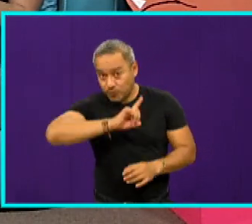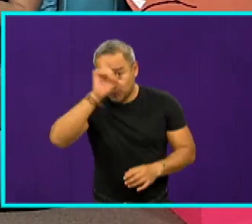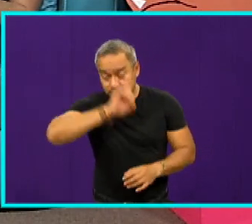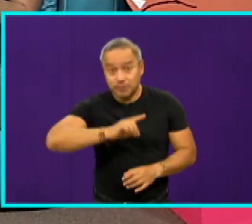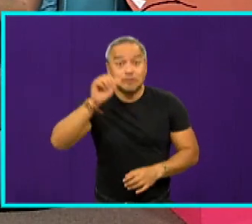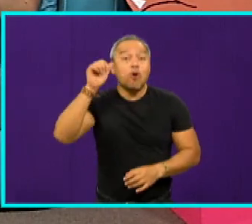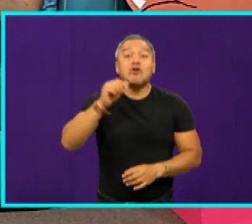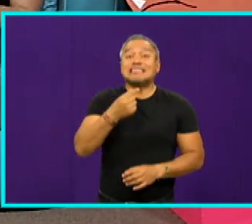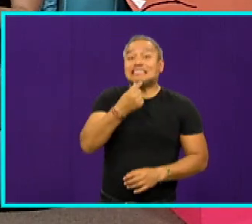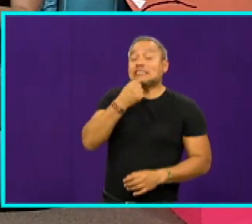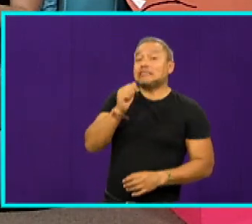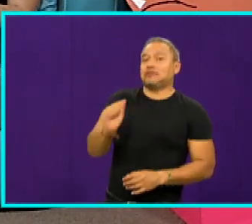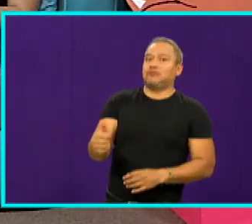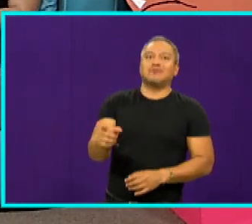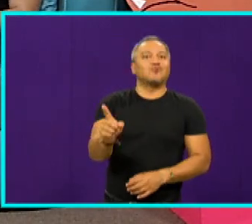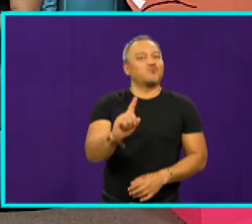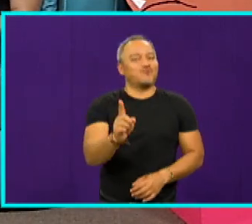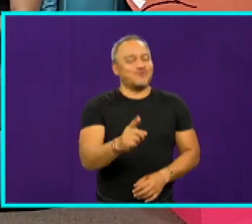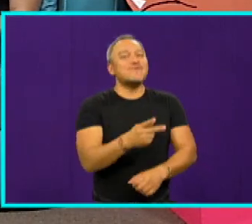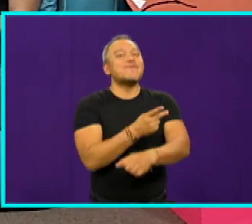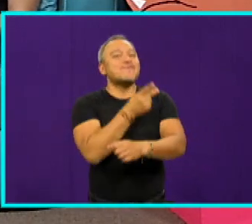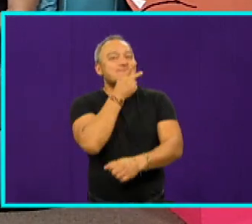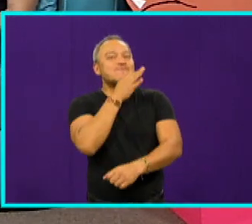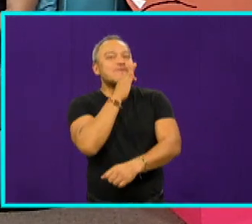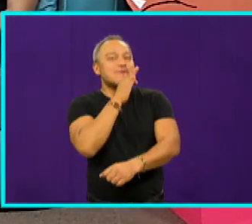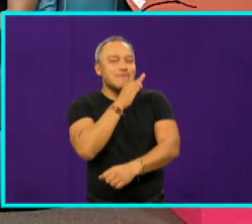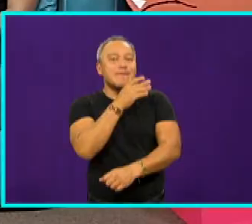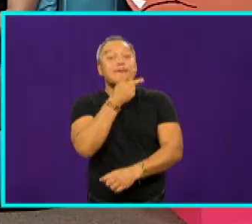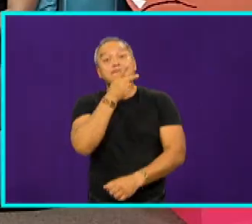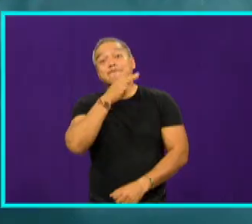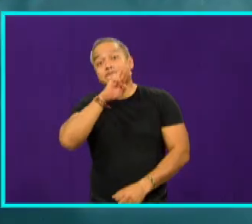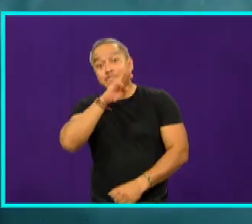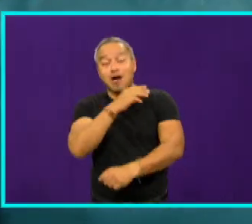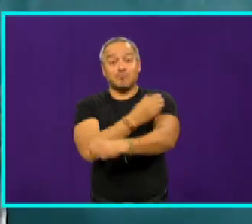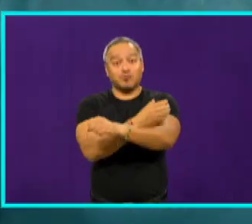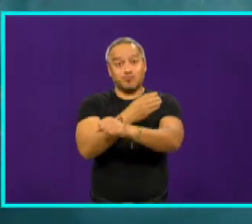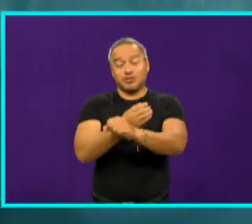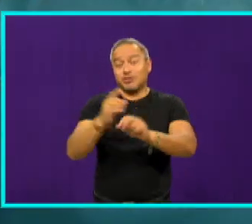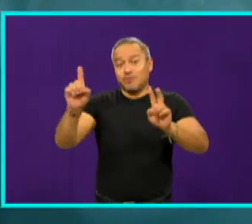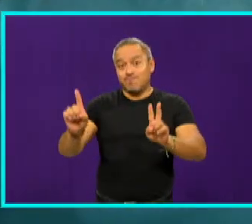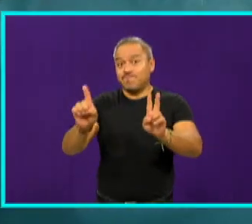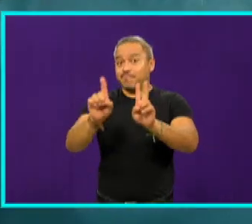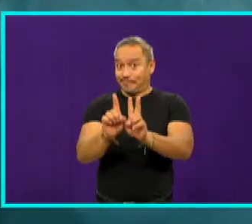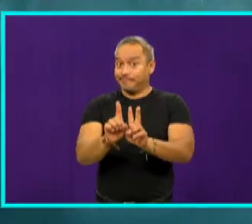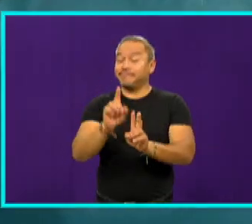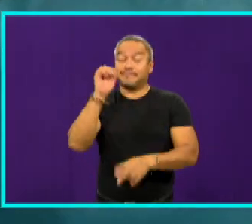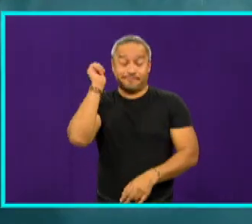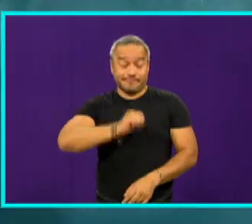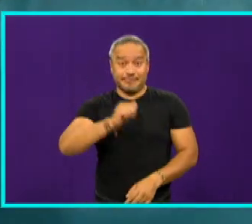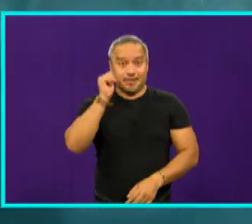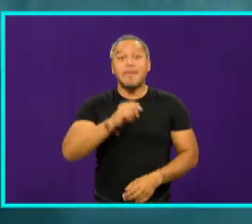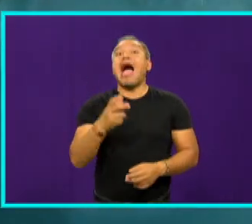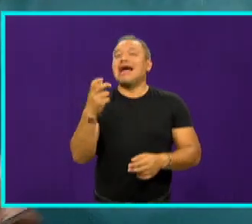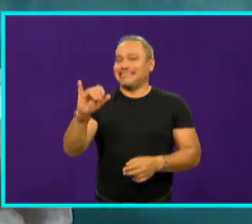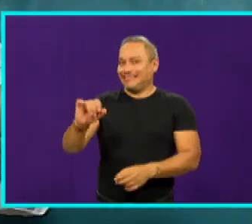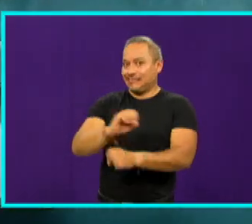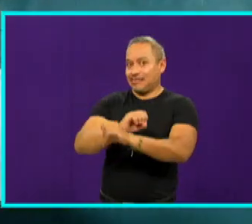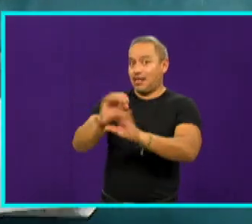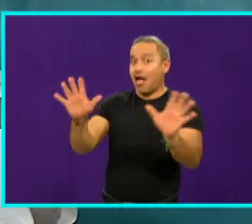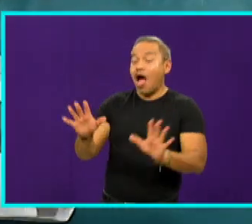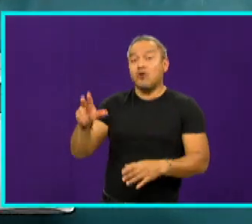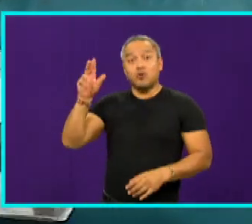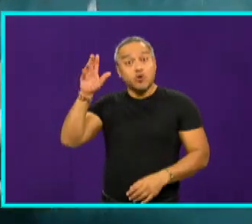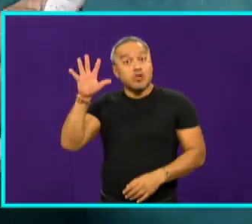tutor. Eso es bien importante. Y también muy importante porque esta inteligencia artificial de repente dice uno, ¡ay, pues no es accesible